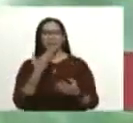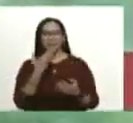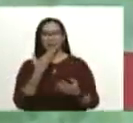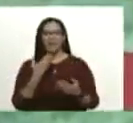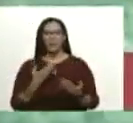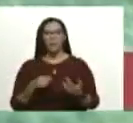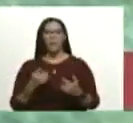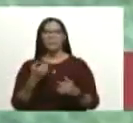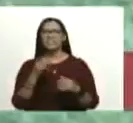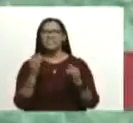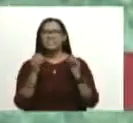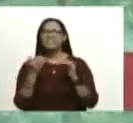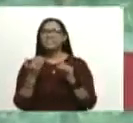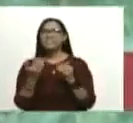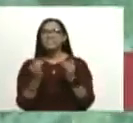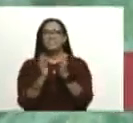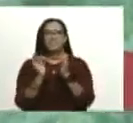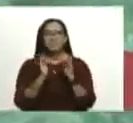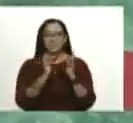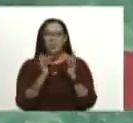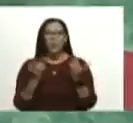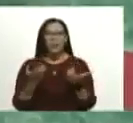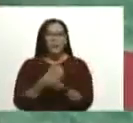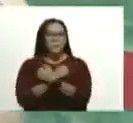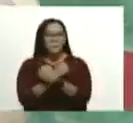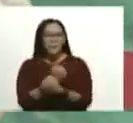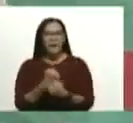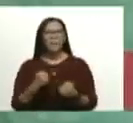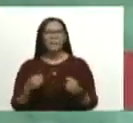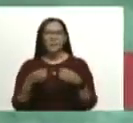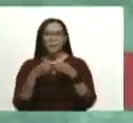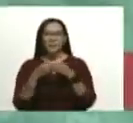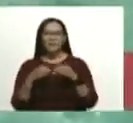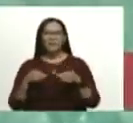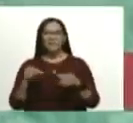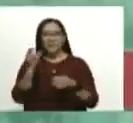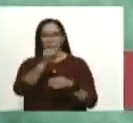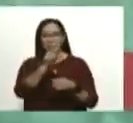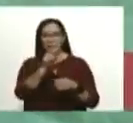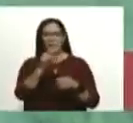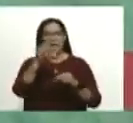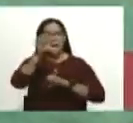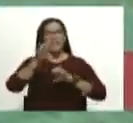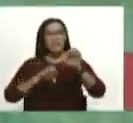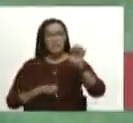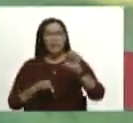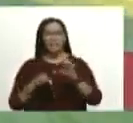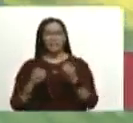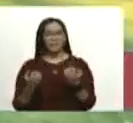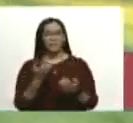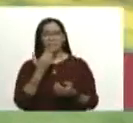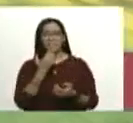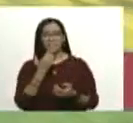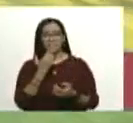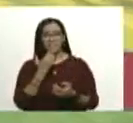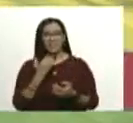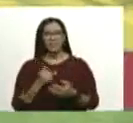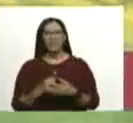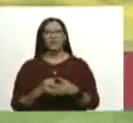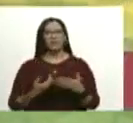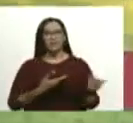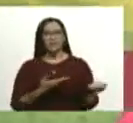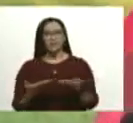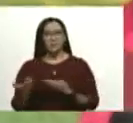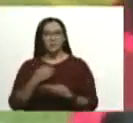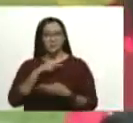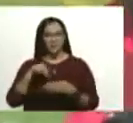cerca a quienes amamos a esta compañía de seres vivos que nos toca, pues, muy de cerca, ¿no? Primero, darle la bienvenida a nuestro